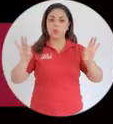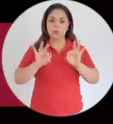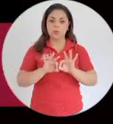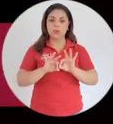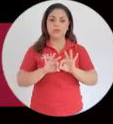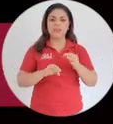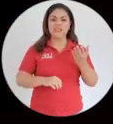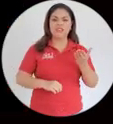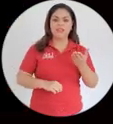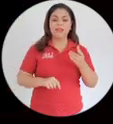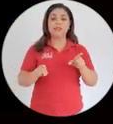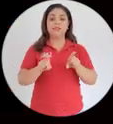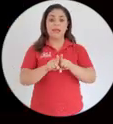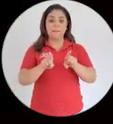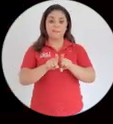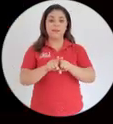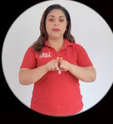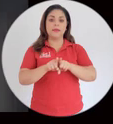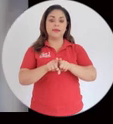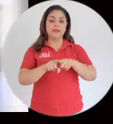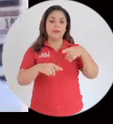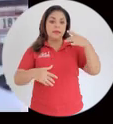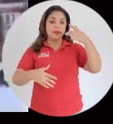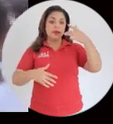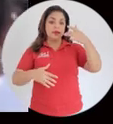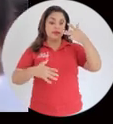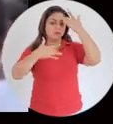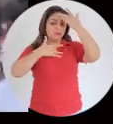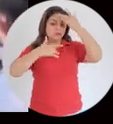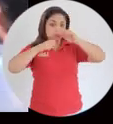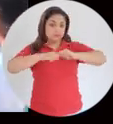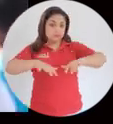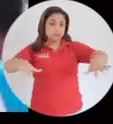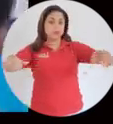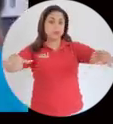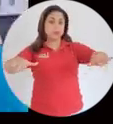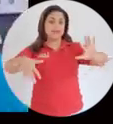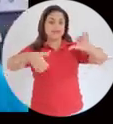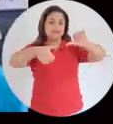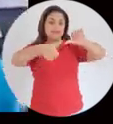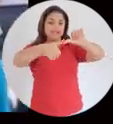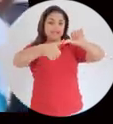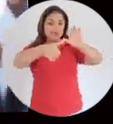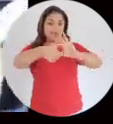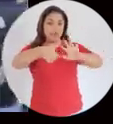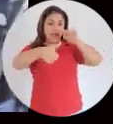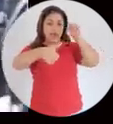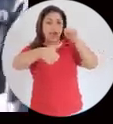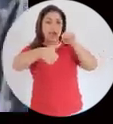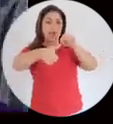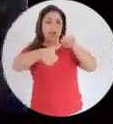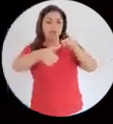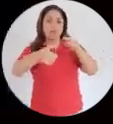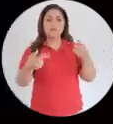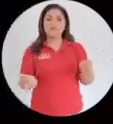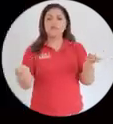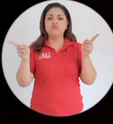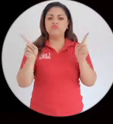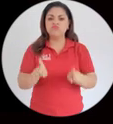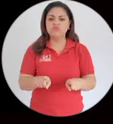es también cómo durante la pandemia, pues en Centroamérica se da